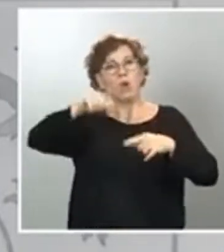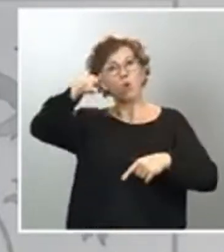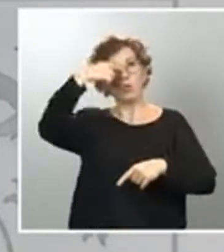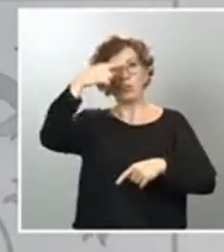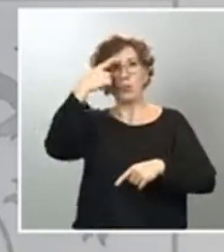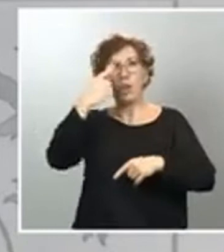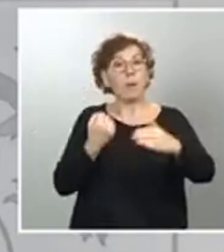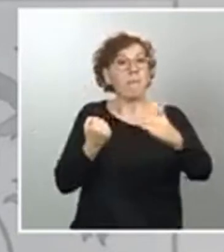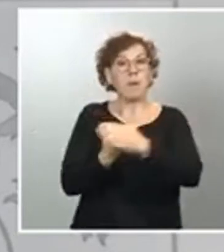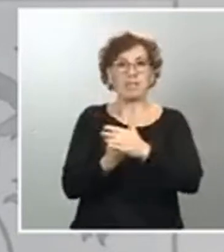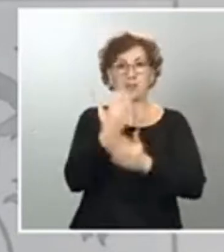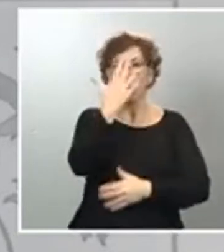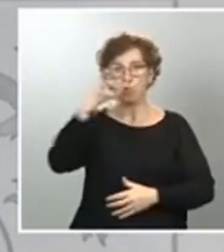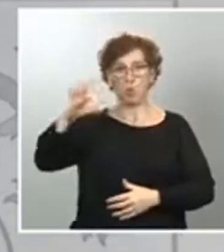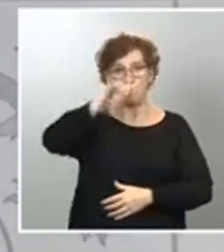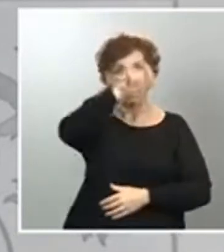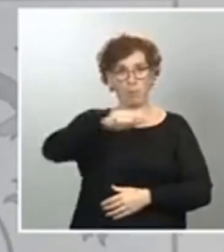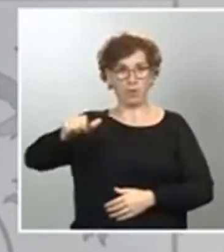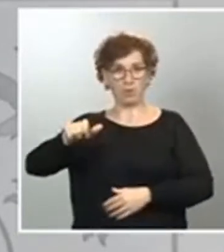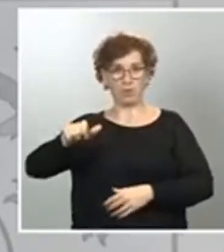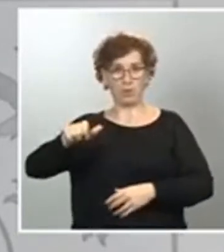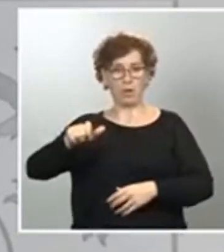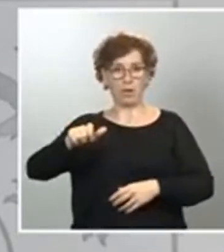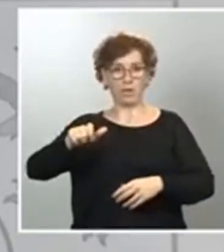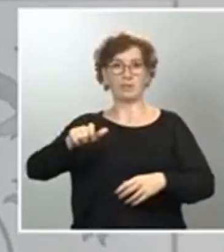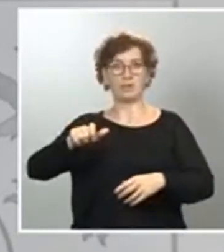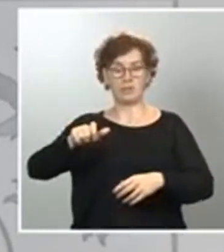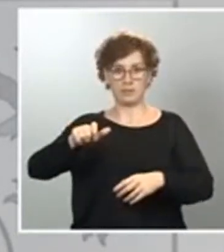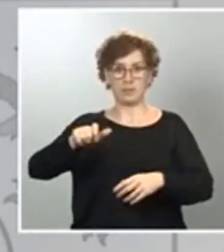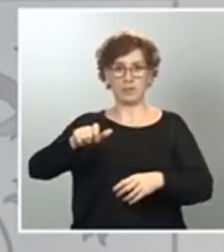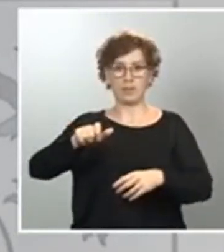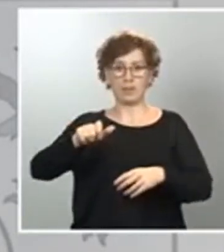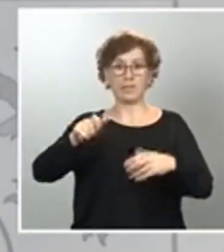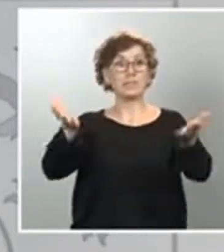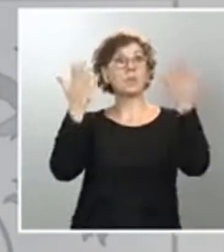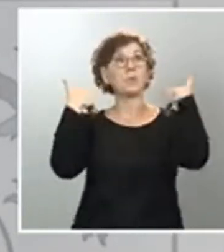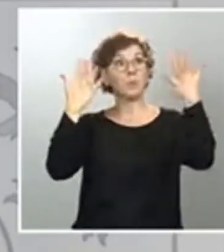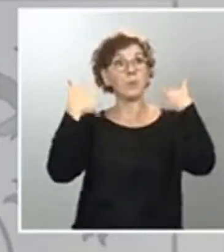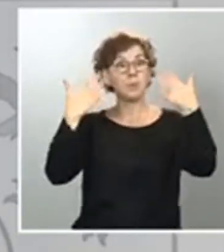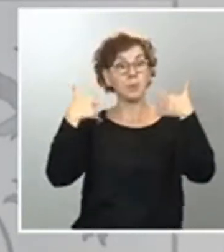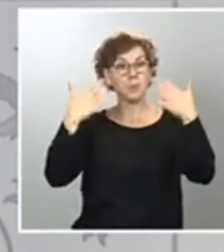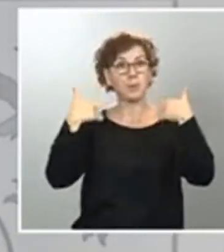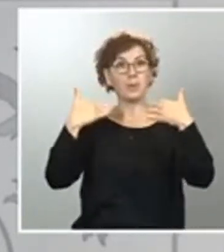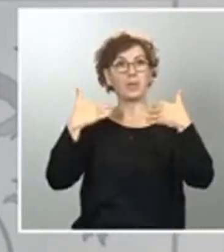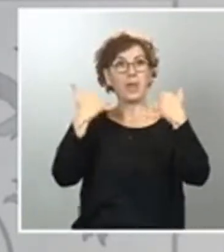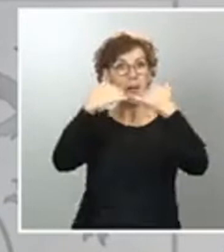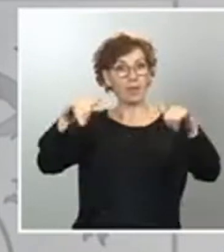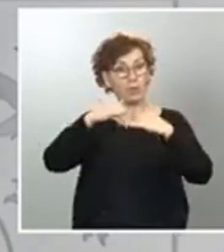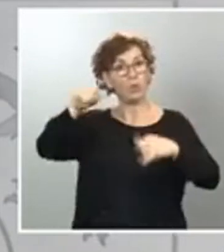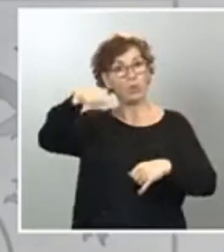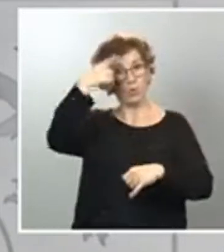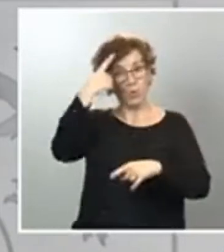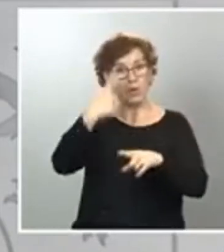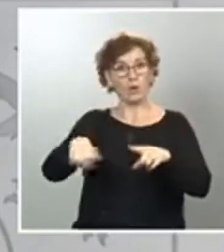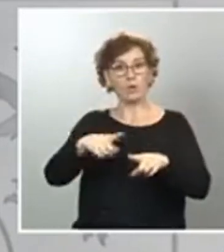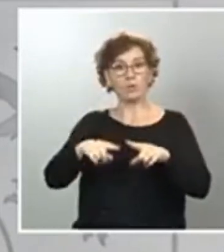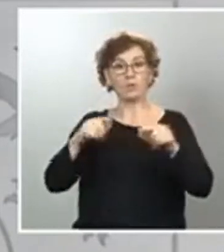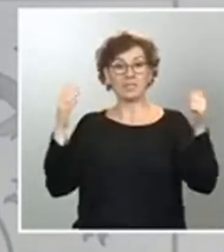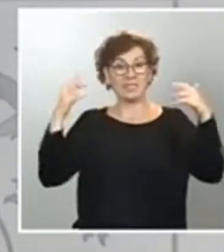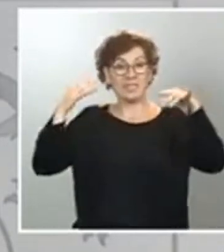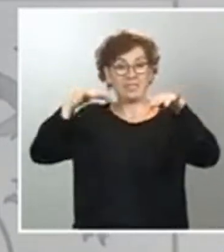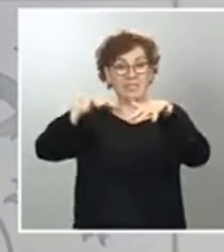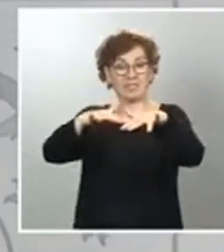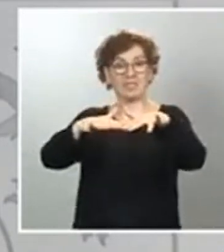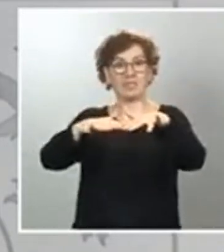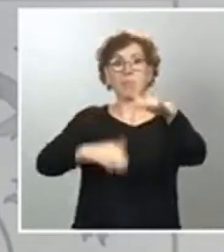personas en lugares cerrados con 1/3 de aforo y, si es al aire libre, serán posibles cuando congreguen a menos de 400